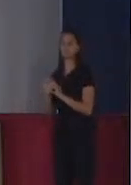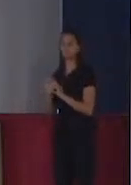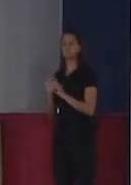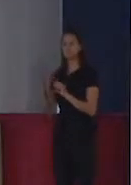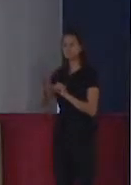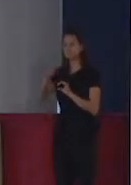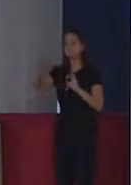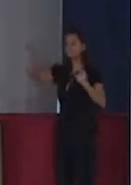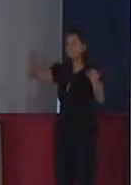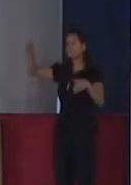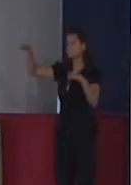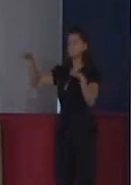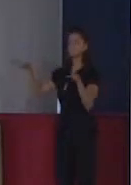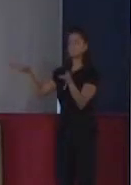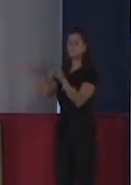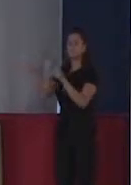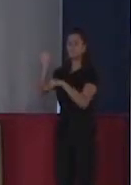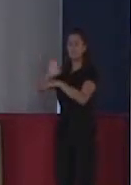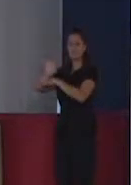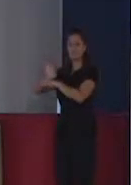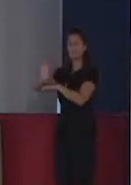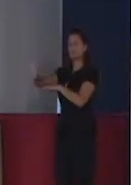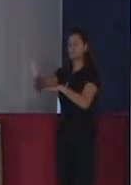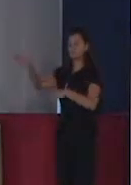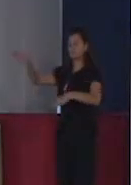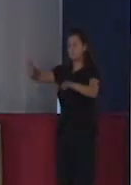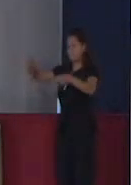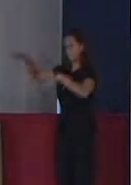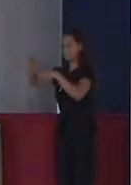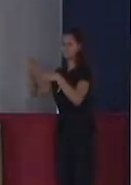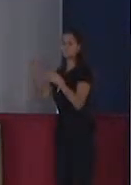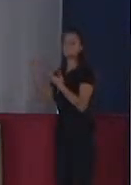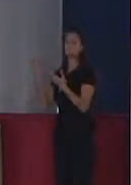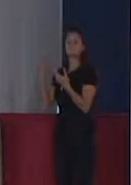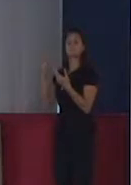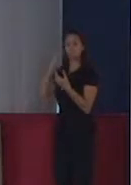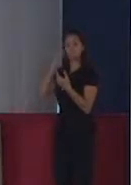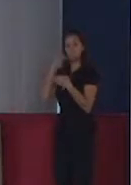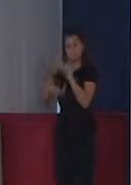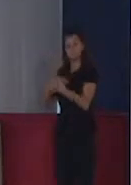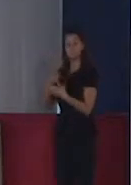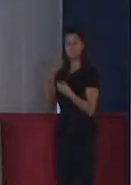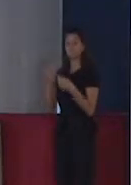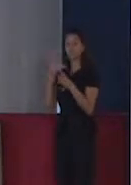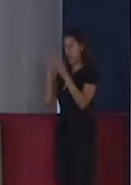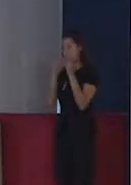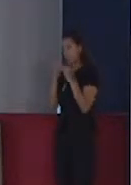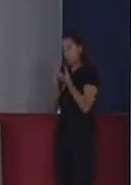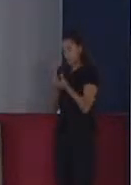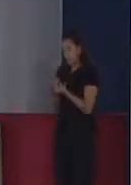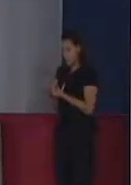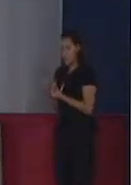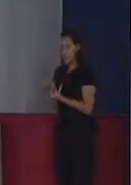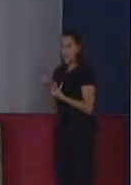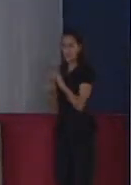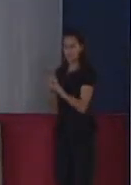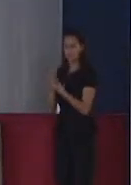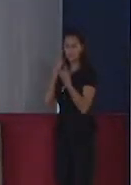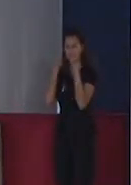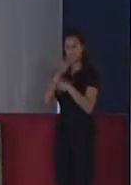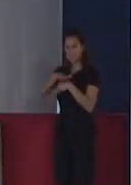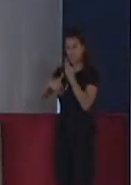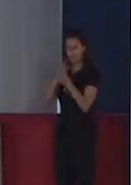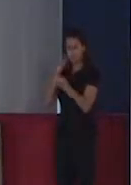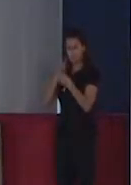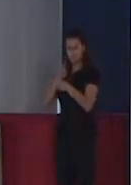convocando a todas sus entidades a pensar este proceso y organizar rubros, organizar estrategias, todo el marco para que esto pase. El